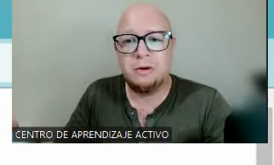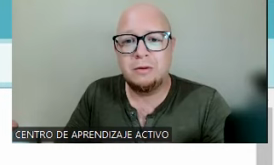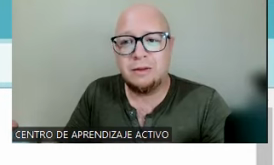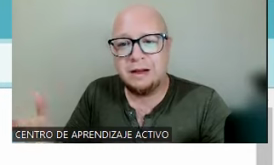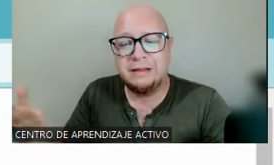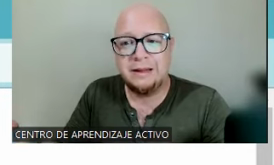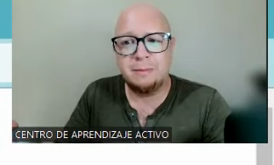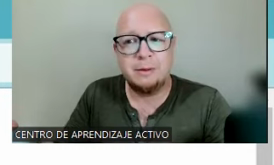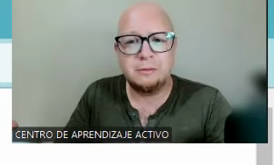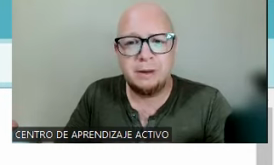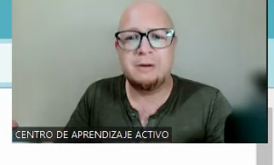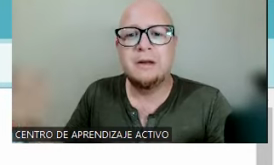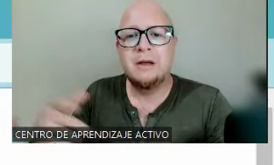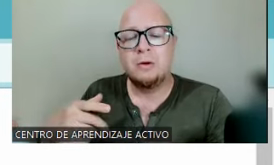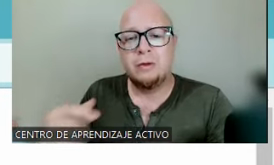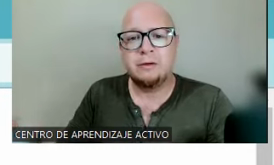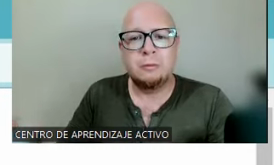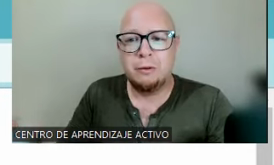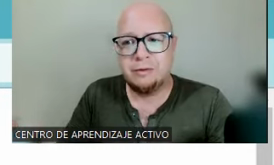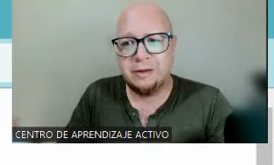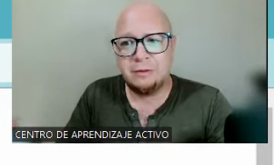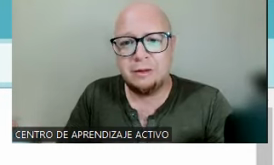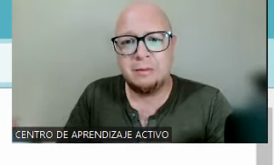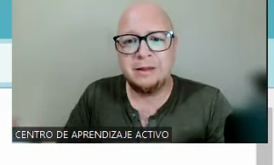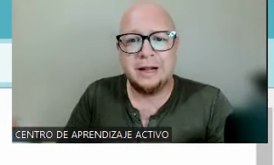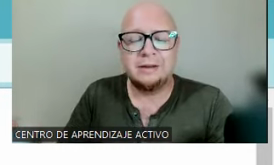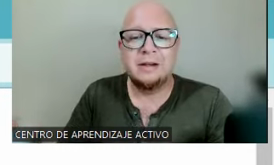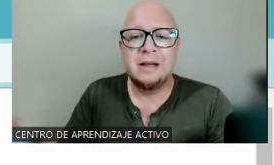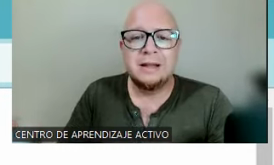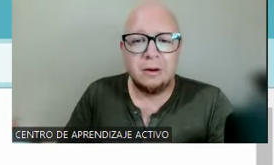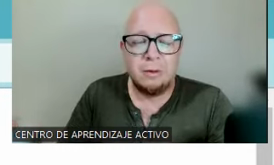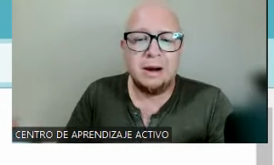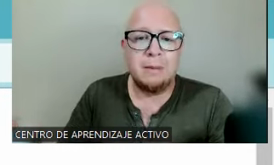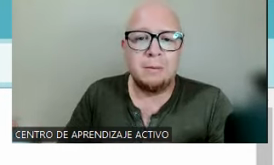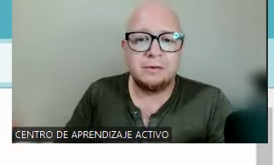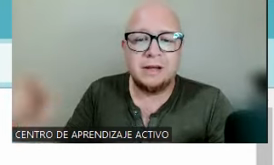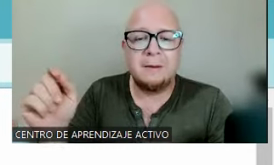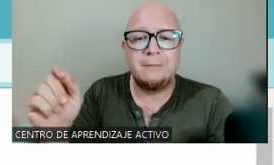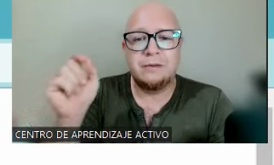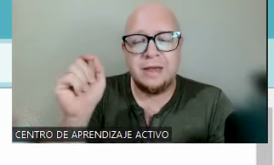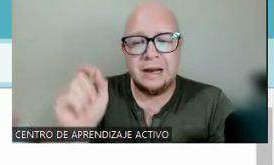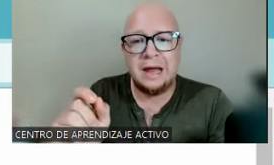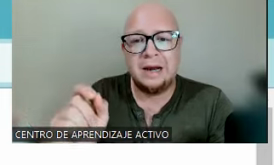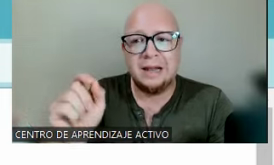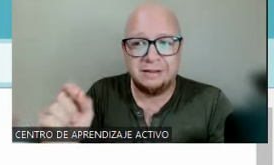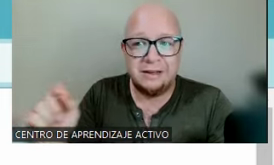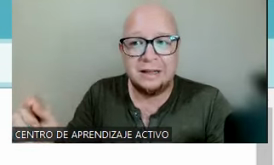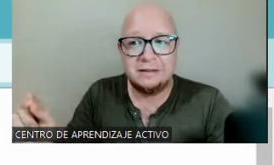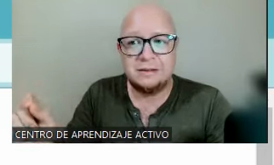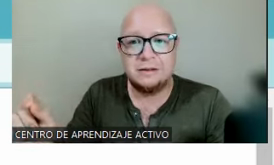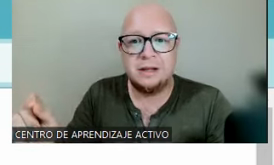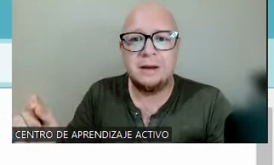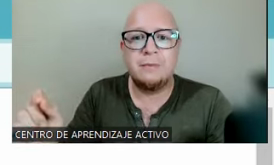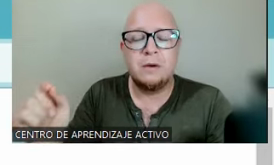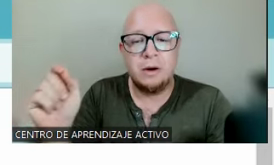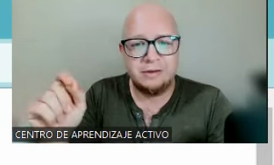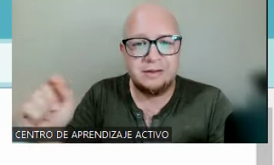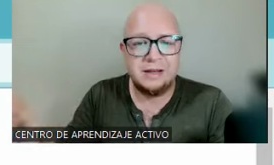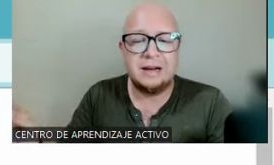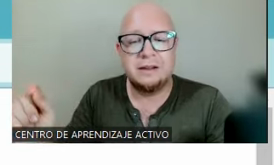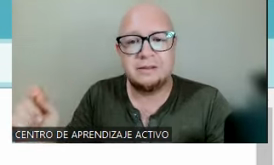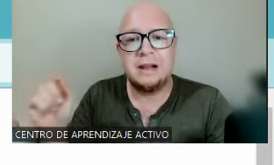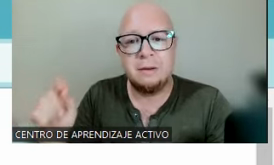económico. Te salen 30 pesos, pero con este cupón será totalmente gratis. Tal cual, vamos a señalar las siglas o